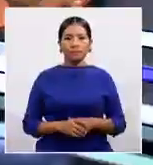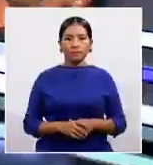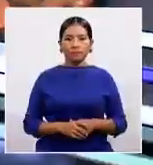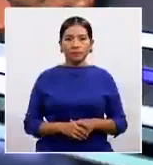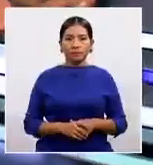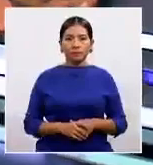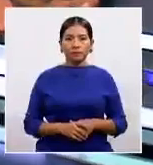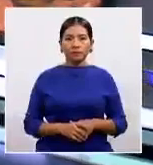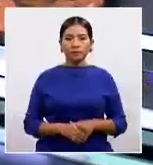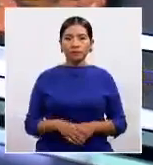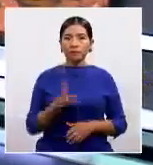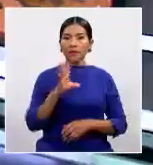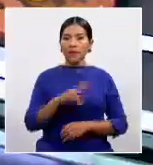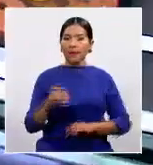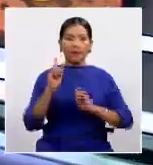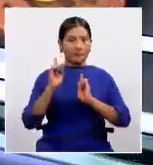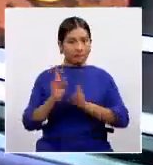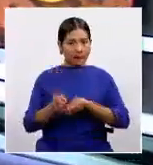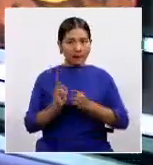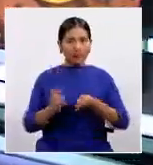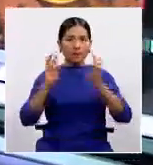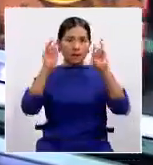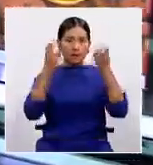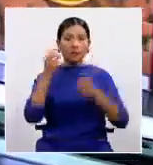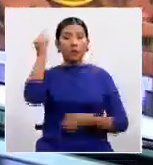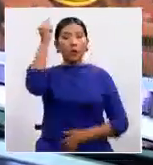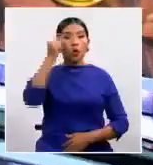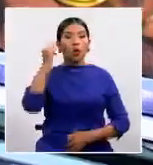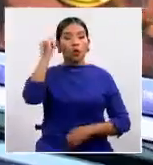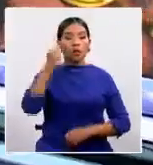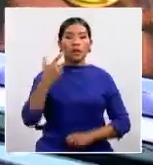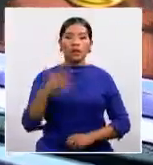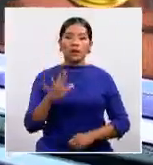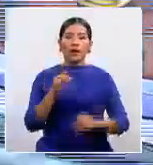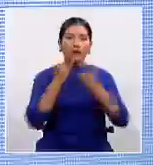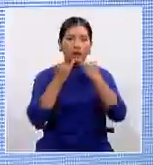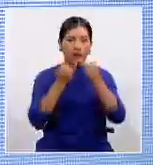Y precisamente en este mismo sentido, el Gobierno Nacional ha informado de que estos diferentes